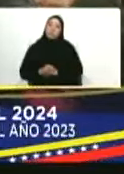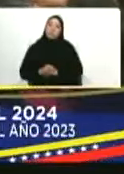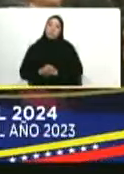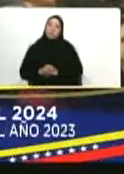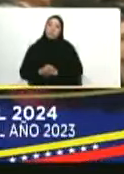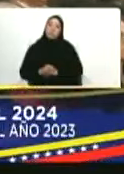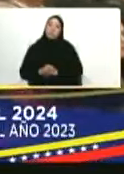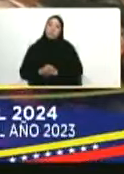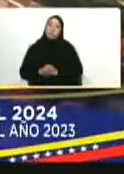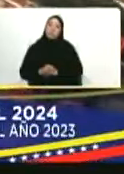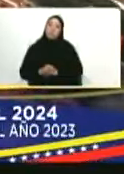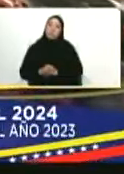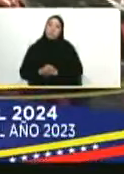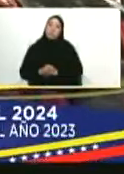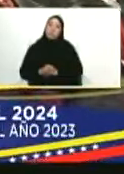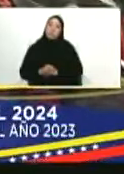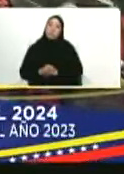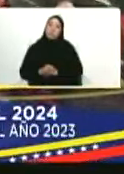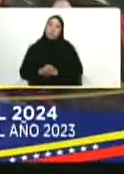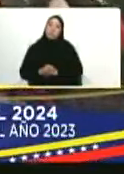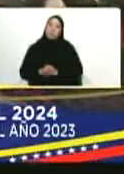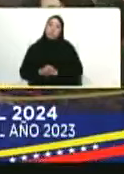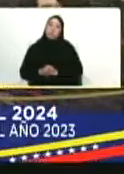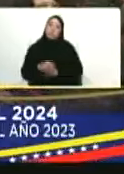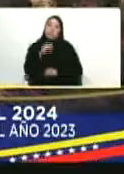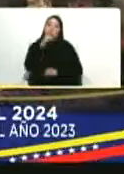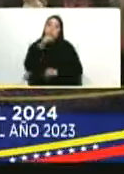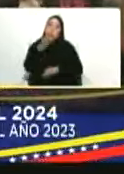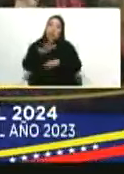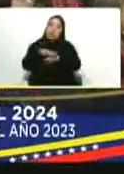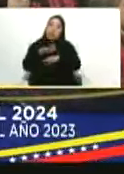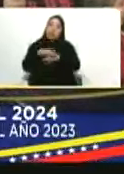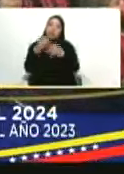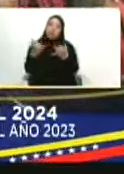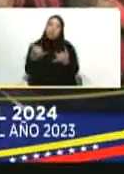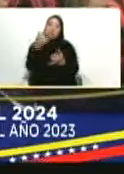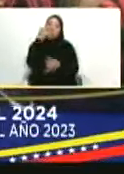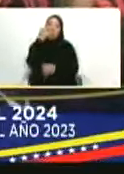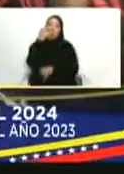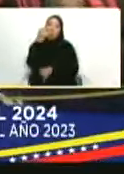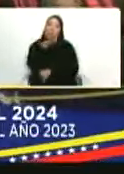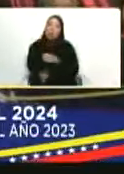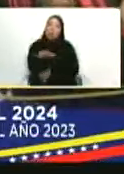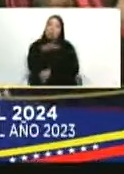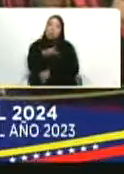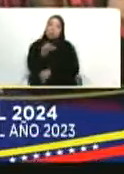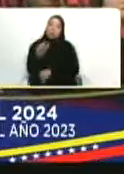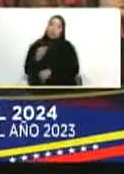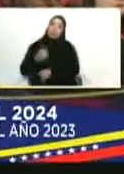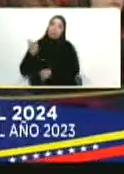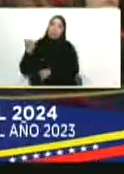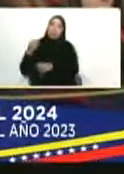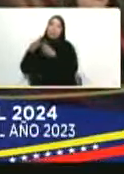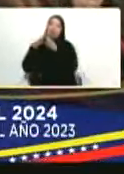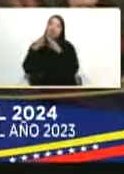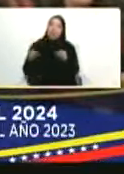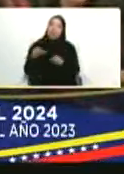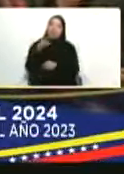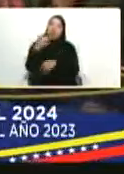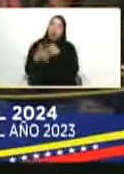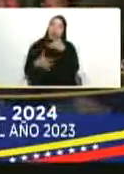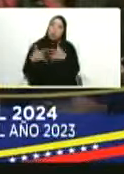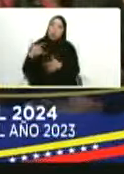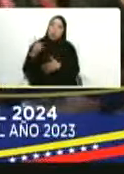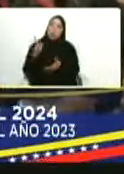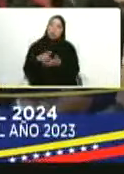En reiteradas ocasiones, el jefe de Estado ha manifestado también la garantía de todo lo que ha señalado